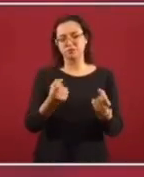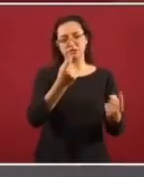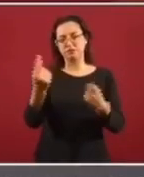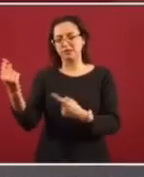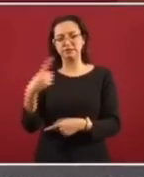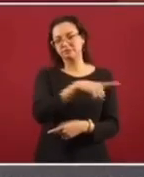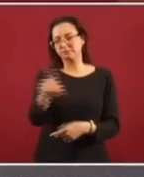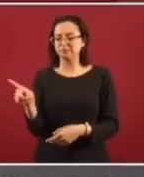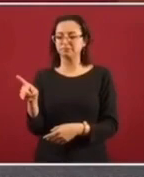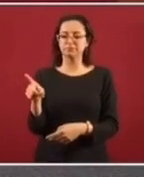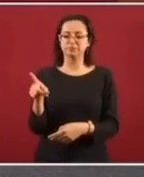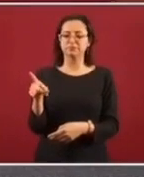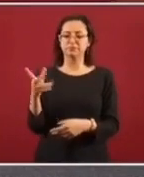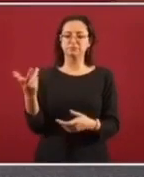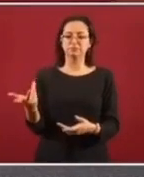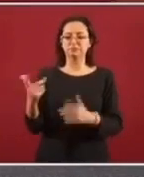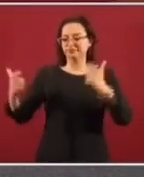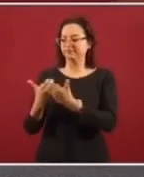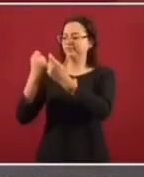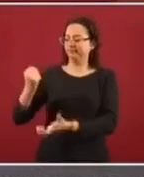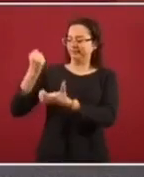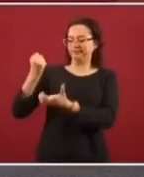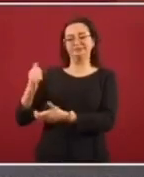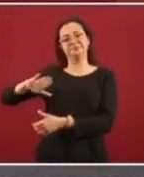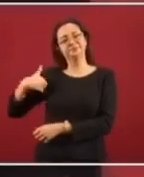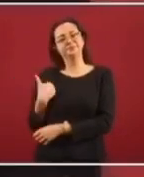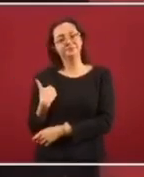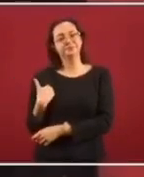algunas, tenían sus guardaditos.